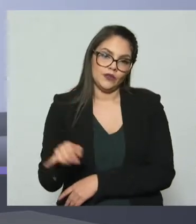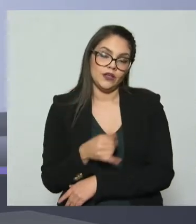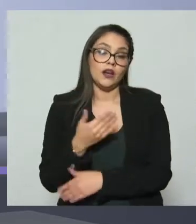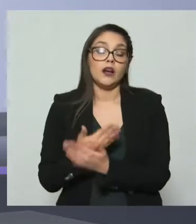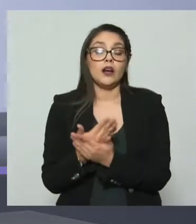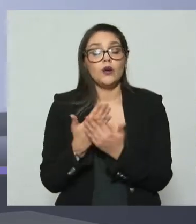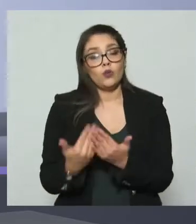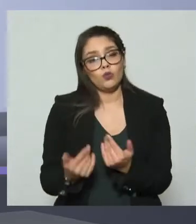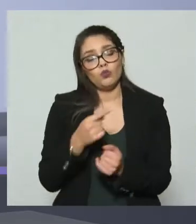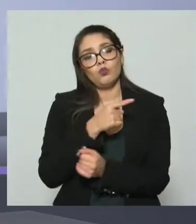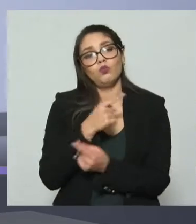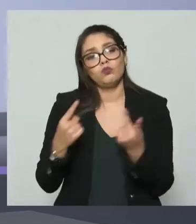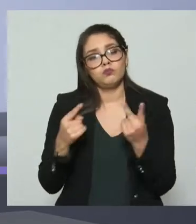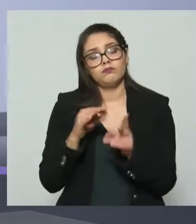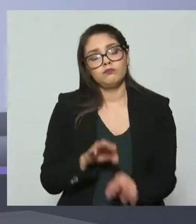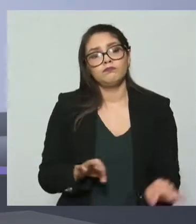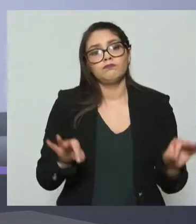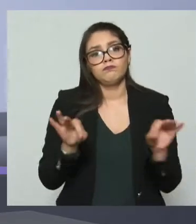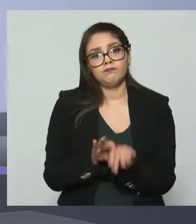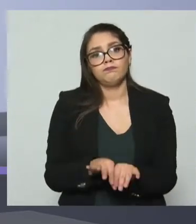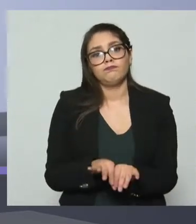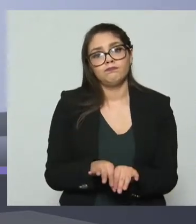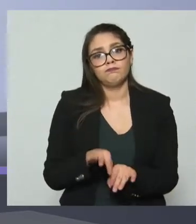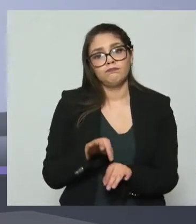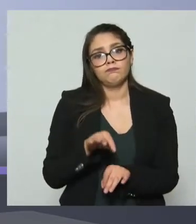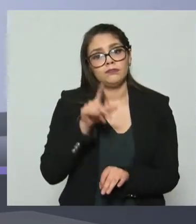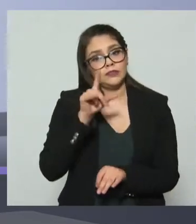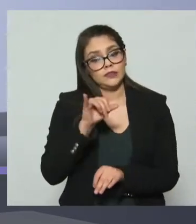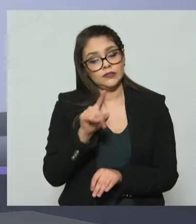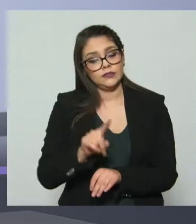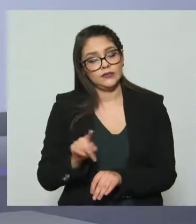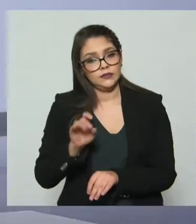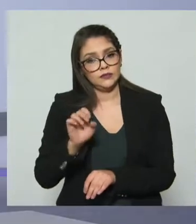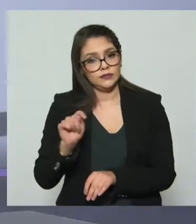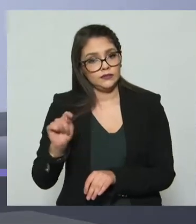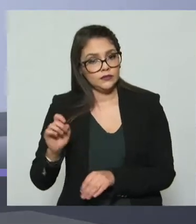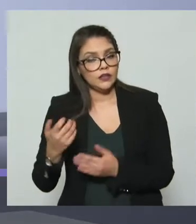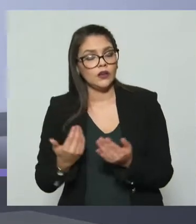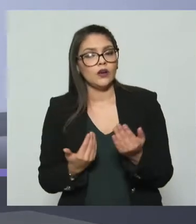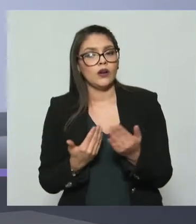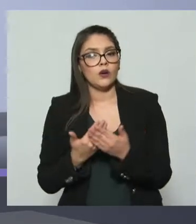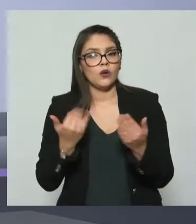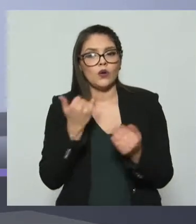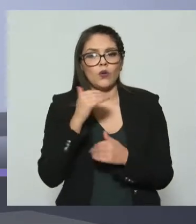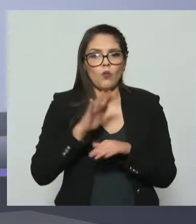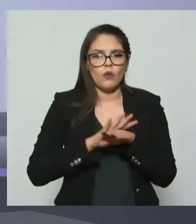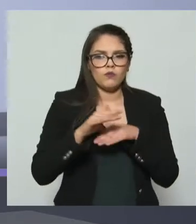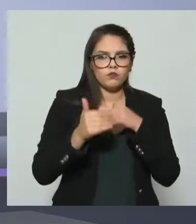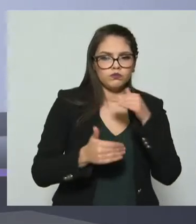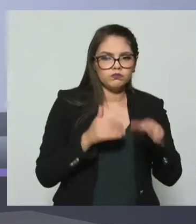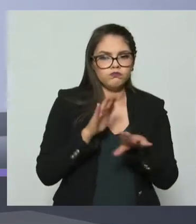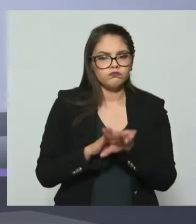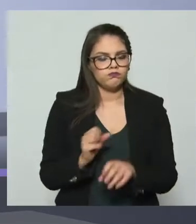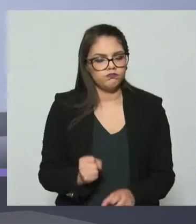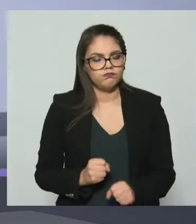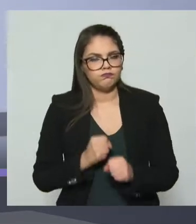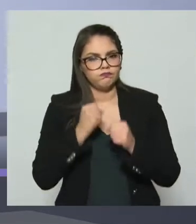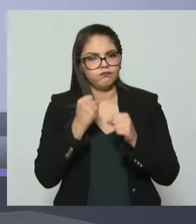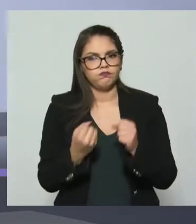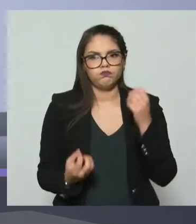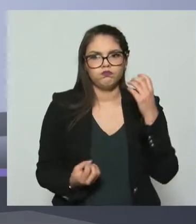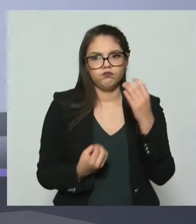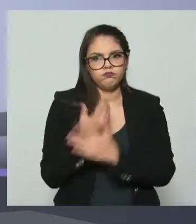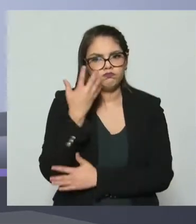importantes. Mi compañera Lisette Clavel, como presidenta de la Comisión de Desarrollo Económico, llevó a cabo el proceso de fortalecimiento y creación del